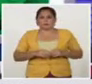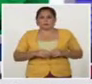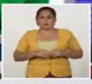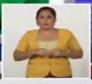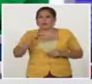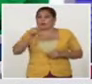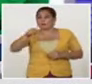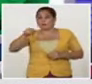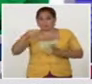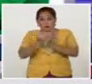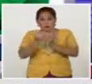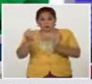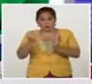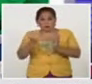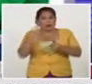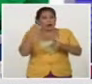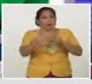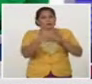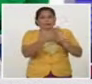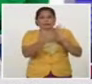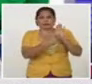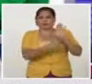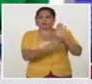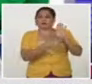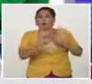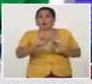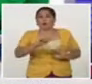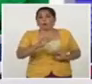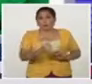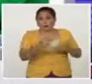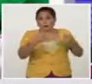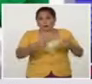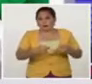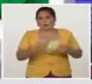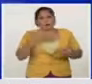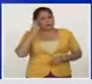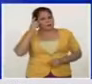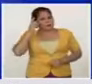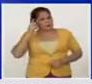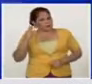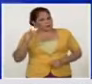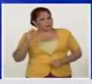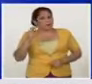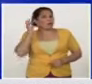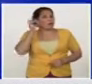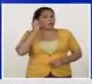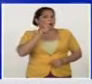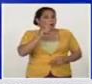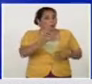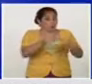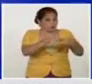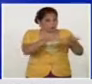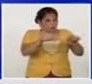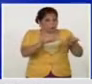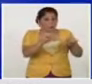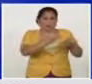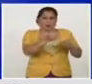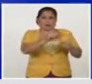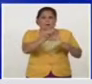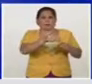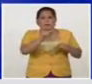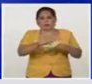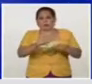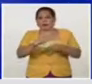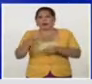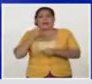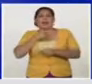casos, hay otros elementos que obligan. Siempre recordamos el del evento de aquí de Plaza al inicio,